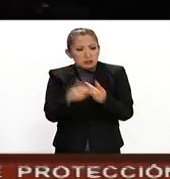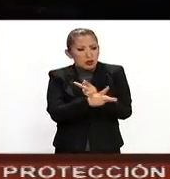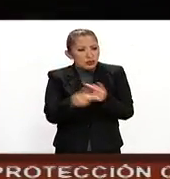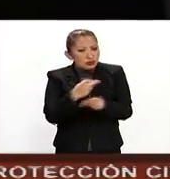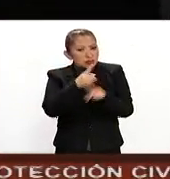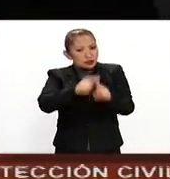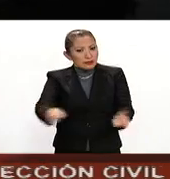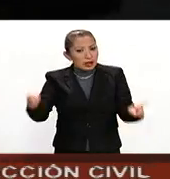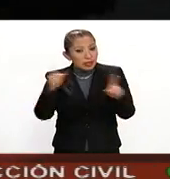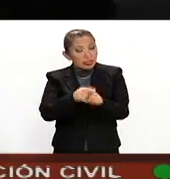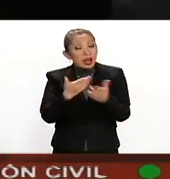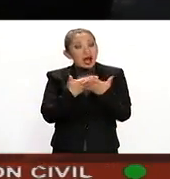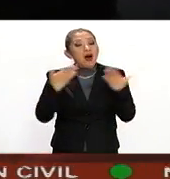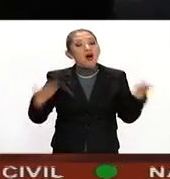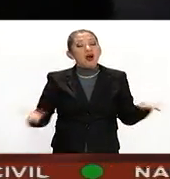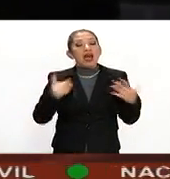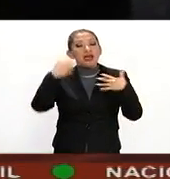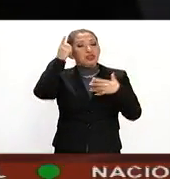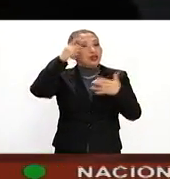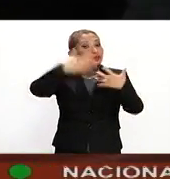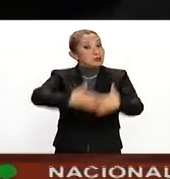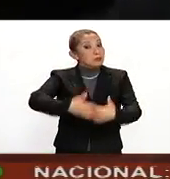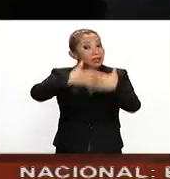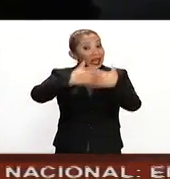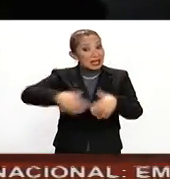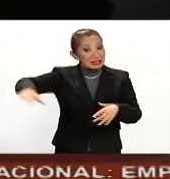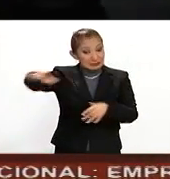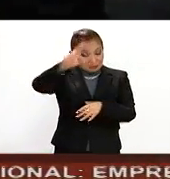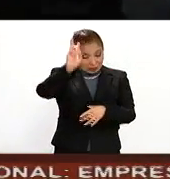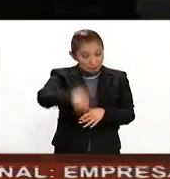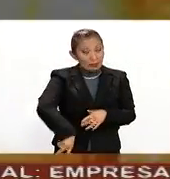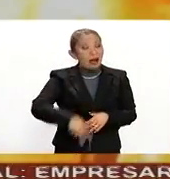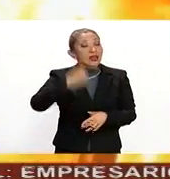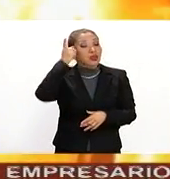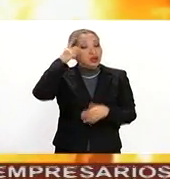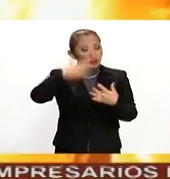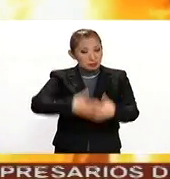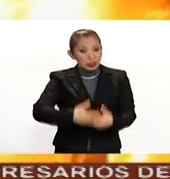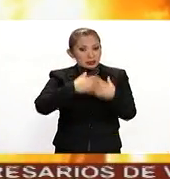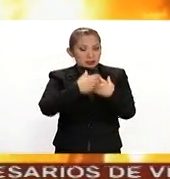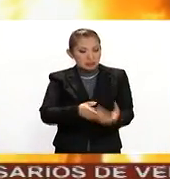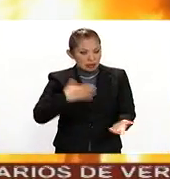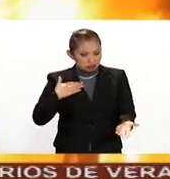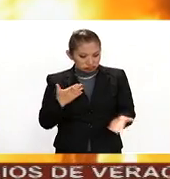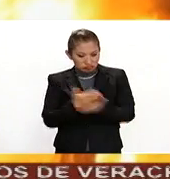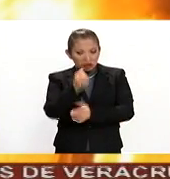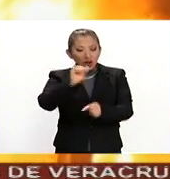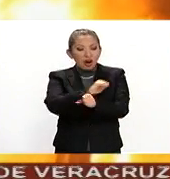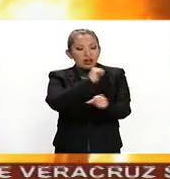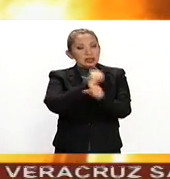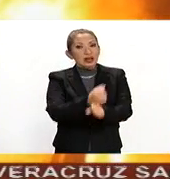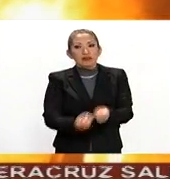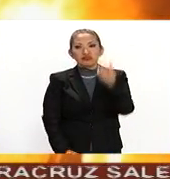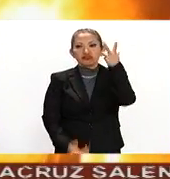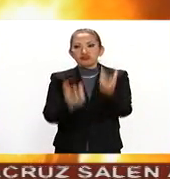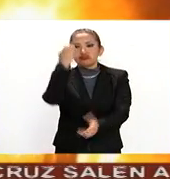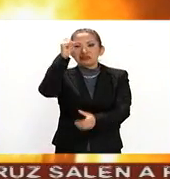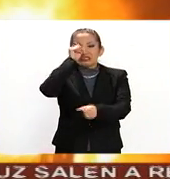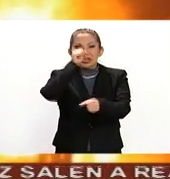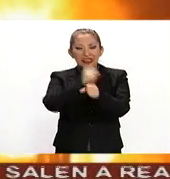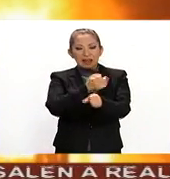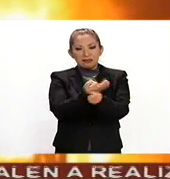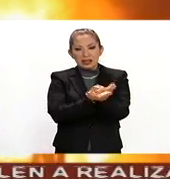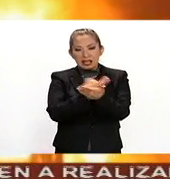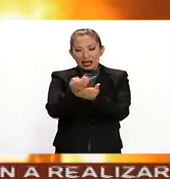productos. Esta vez fueron empresarios, escuchó usted bien, empresarios quienes quemaron un vehículo frente a la Secretaría de Finanzas